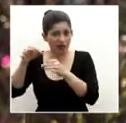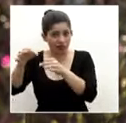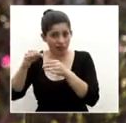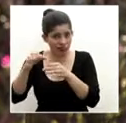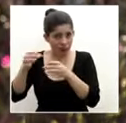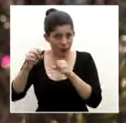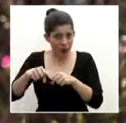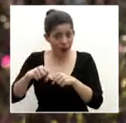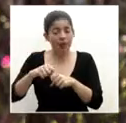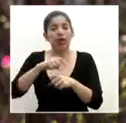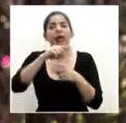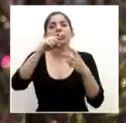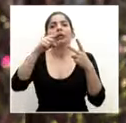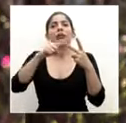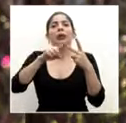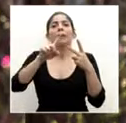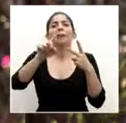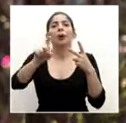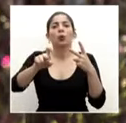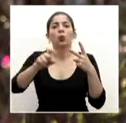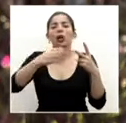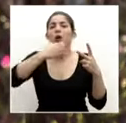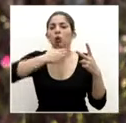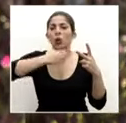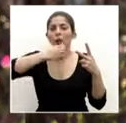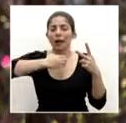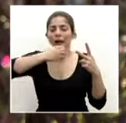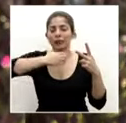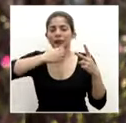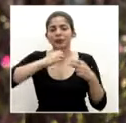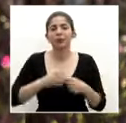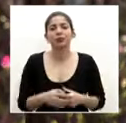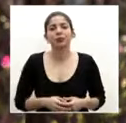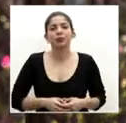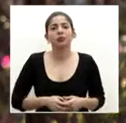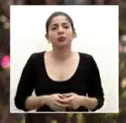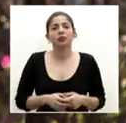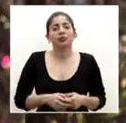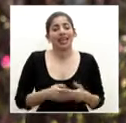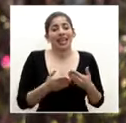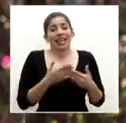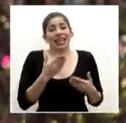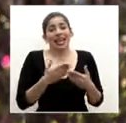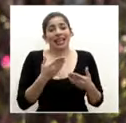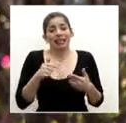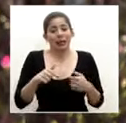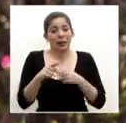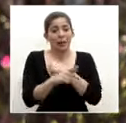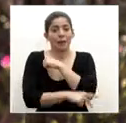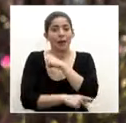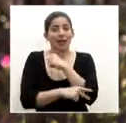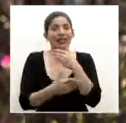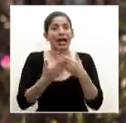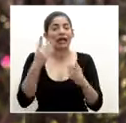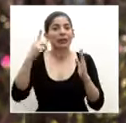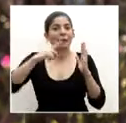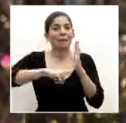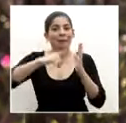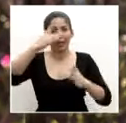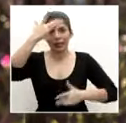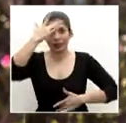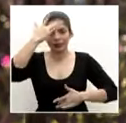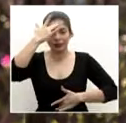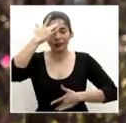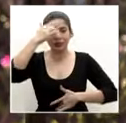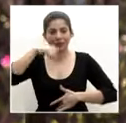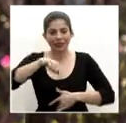Mi siguiente consulta para don Román Macaya. Ya casi llega el país a 1.000 casos de